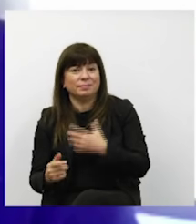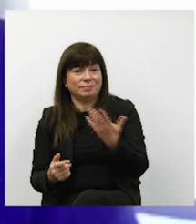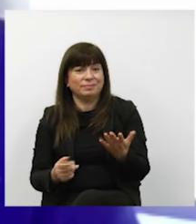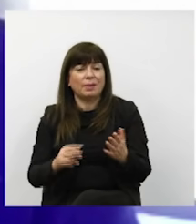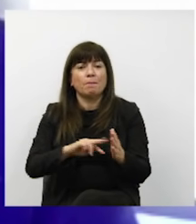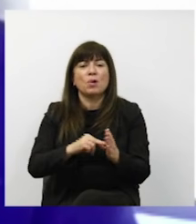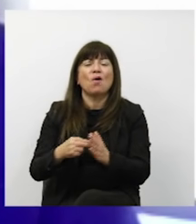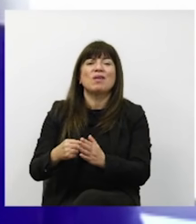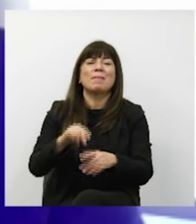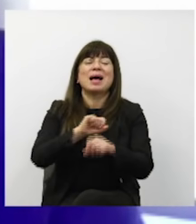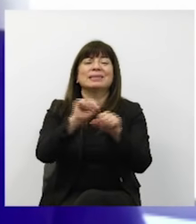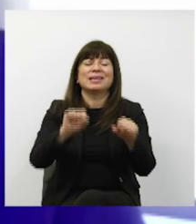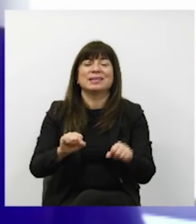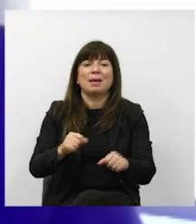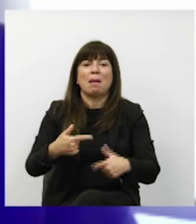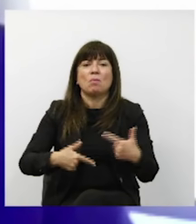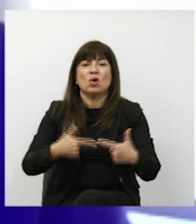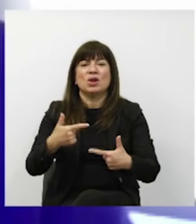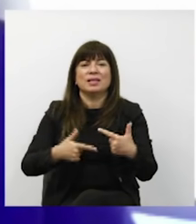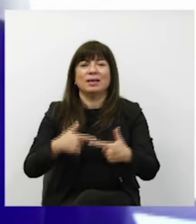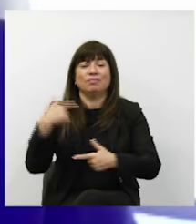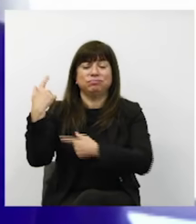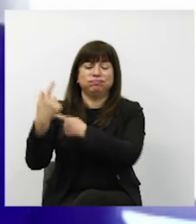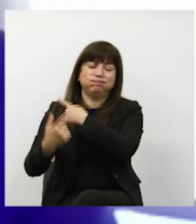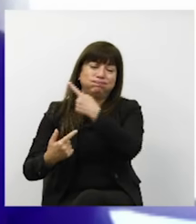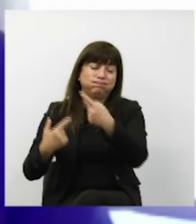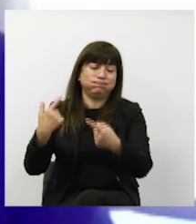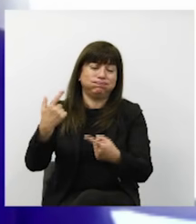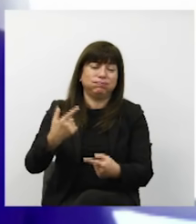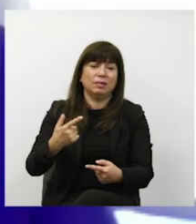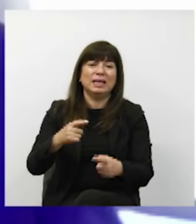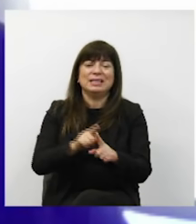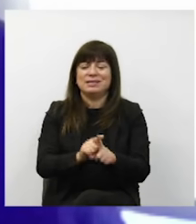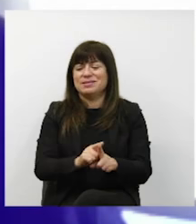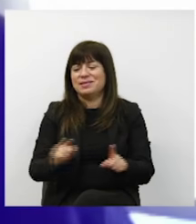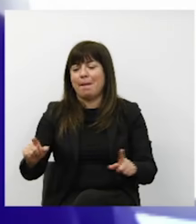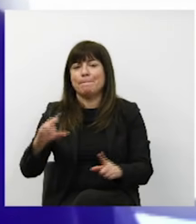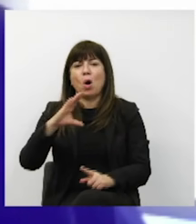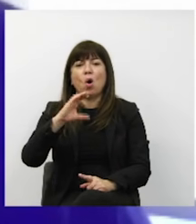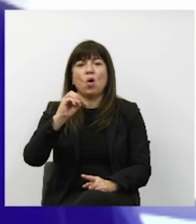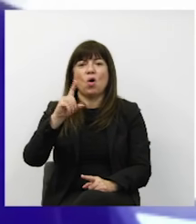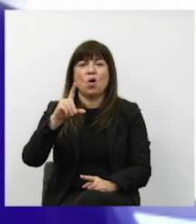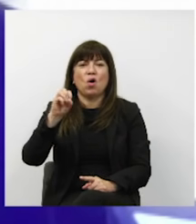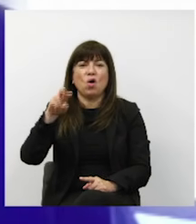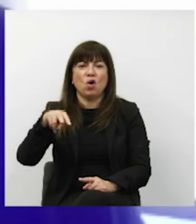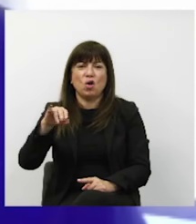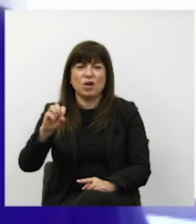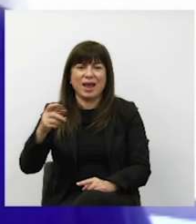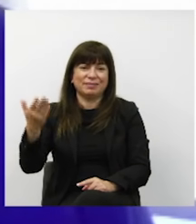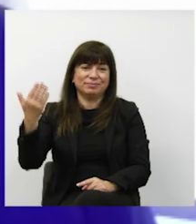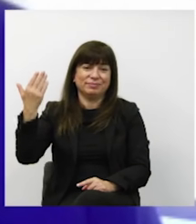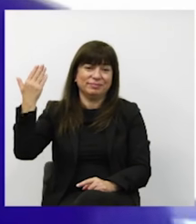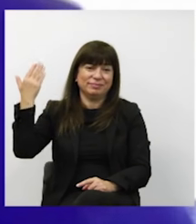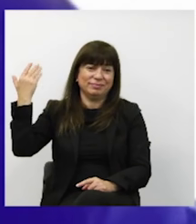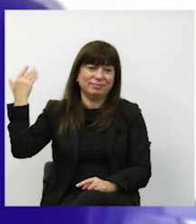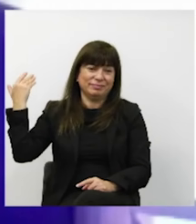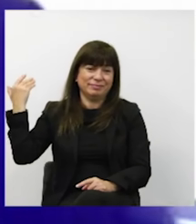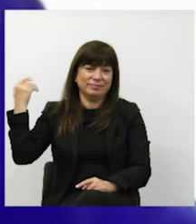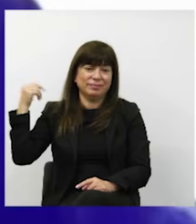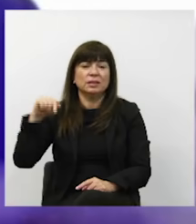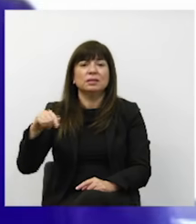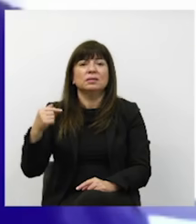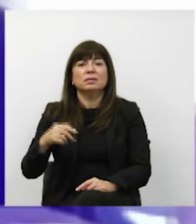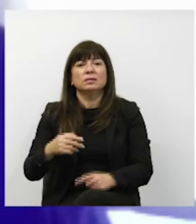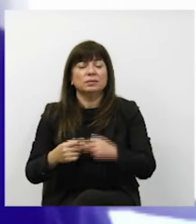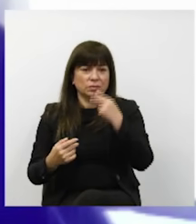nuestro sistema político, que lo arrastramos desde la colonia, es muy importante. Ha habido gente en la derecha que lo ha entendido, o que lo ve, no